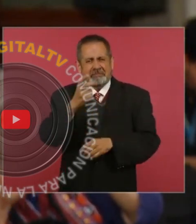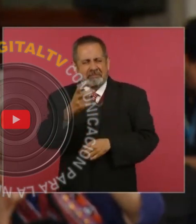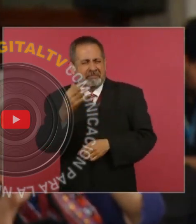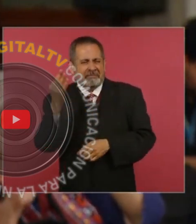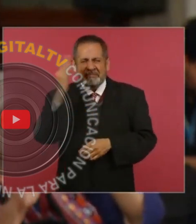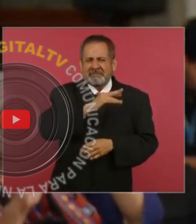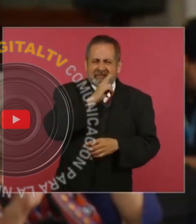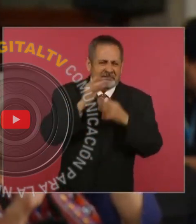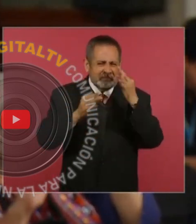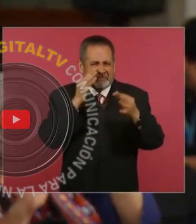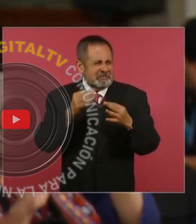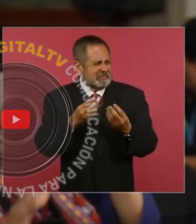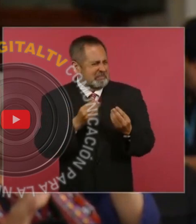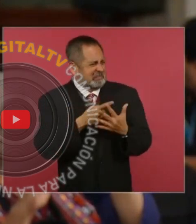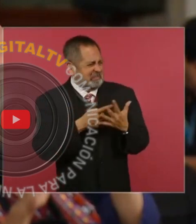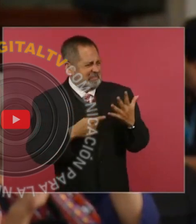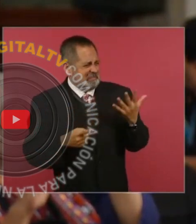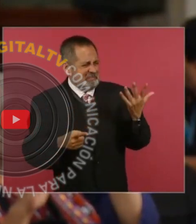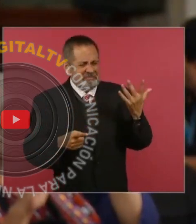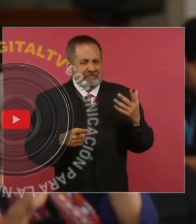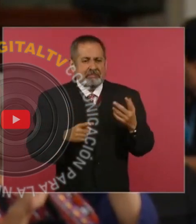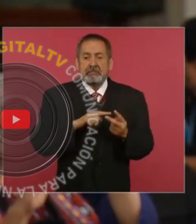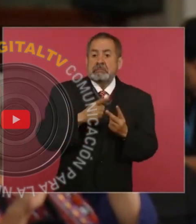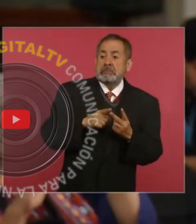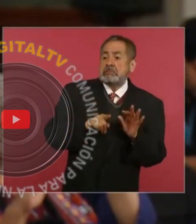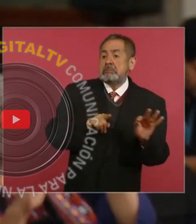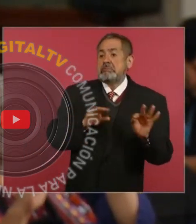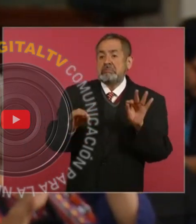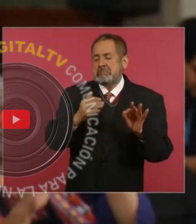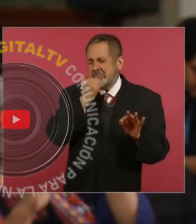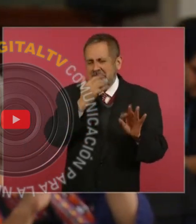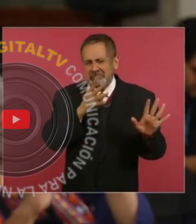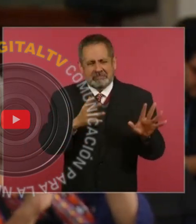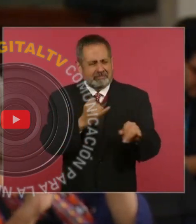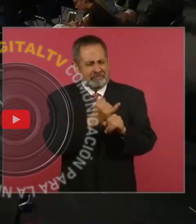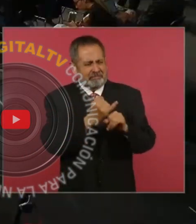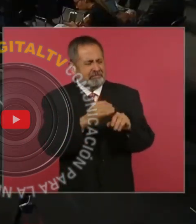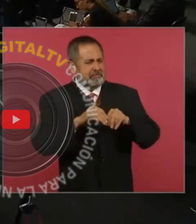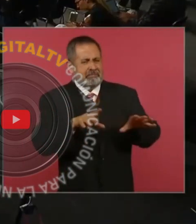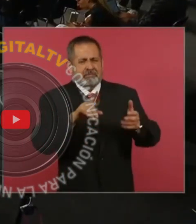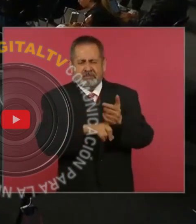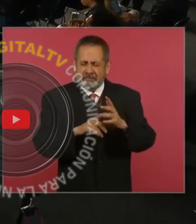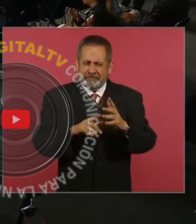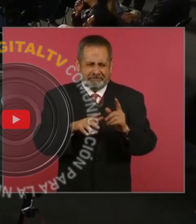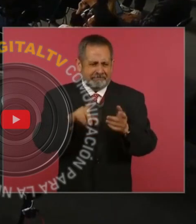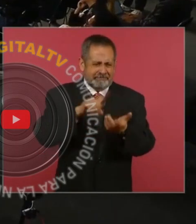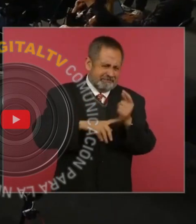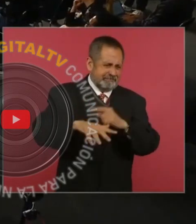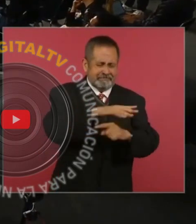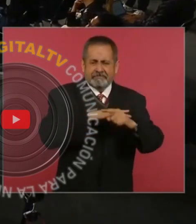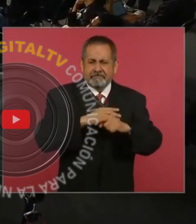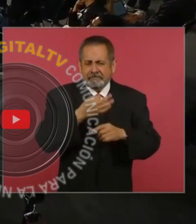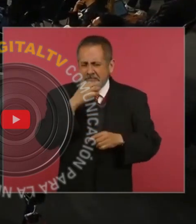news, hay toda suerte de hechos alternativos, y las redes sociales han creado un ecosistema